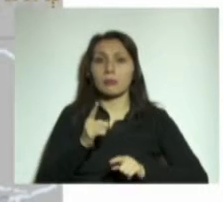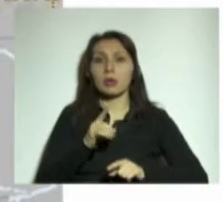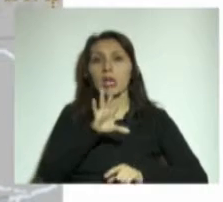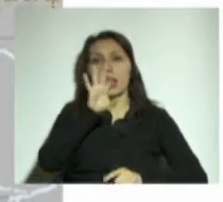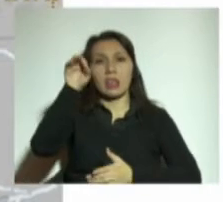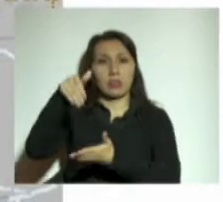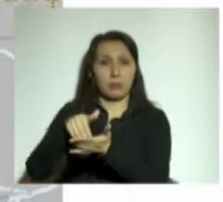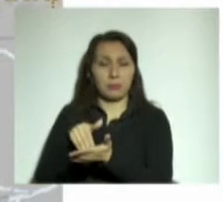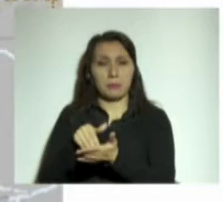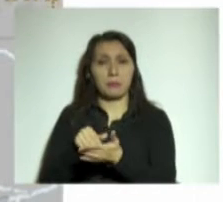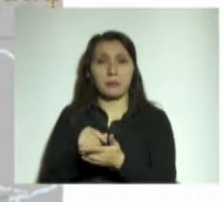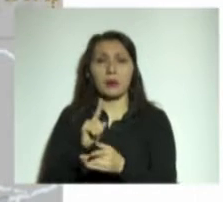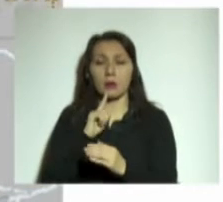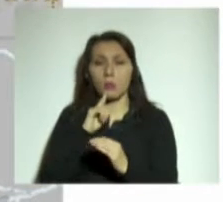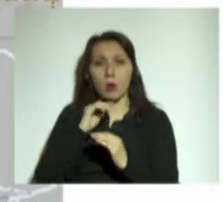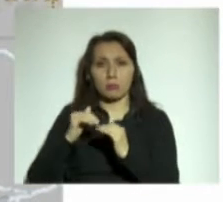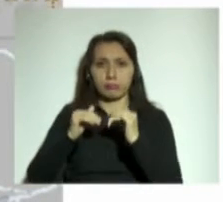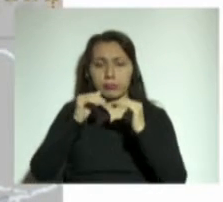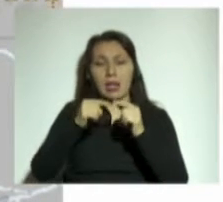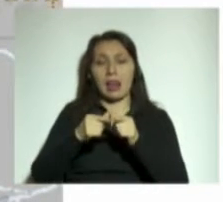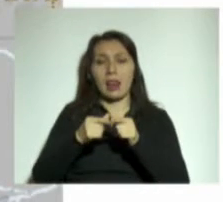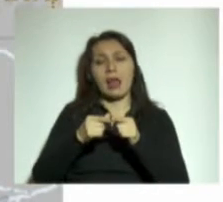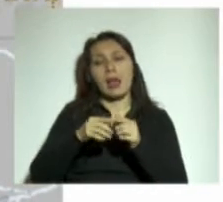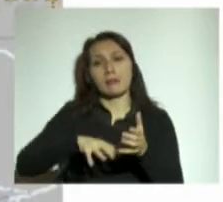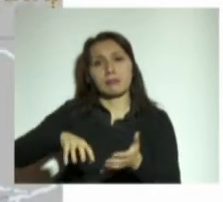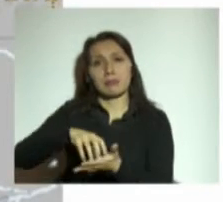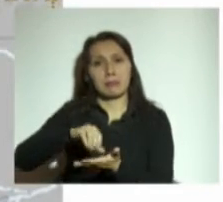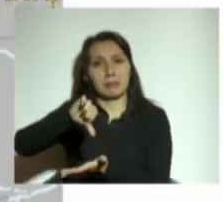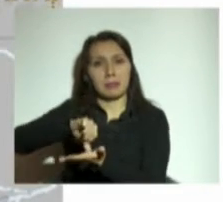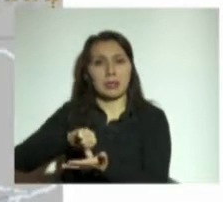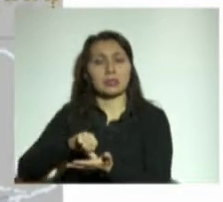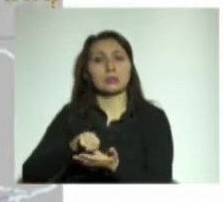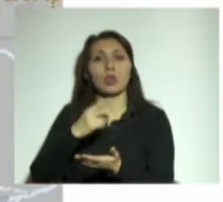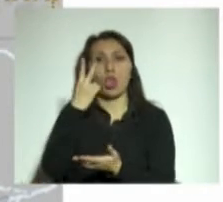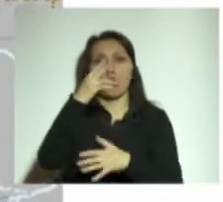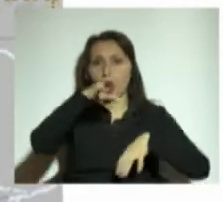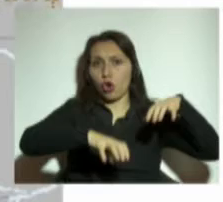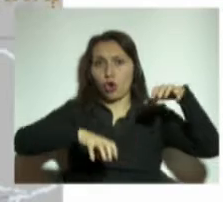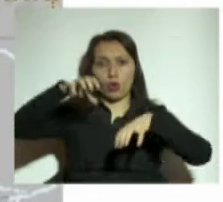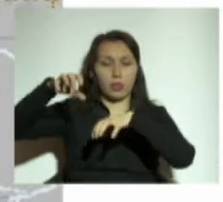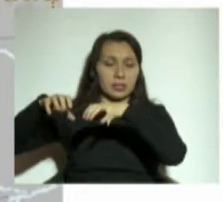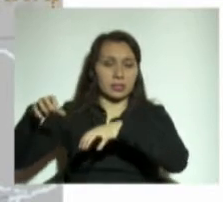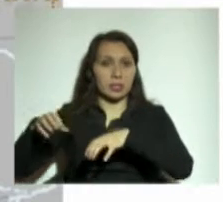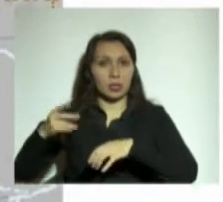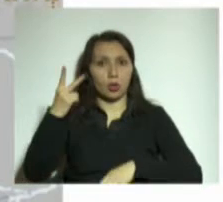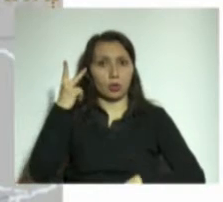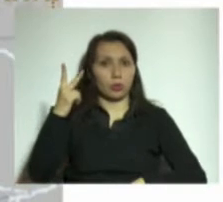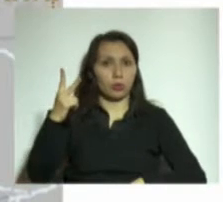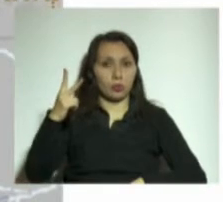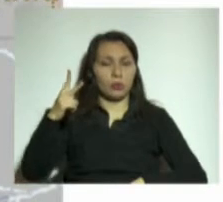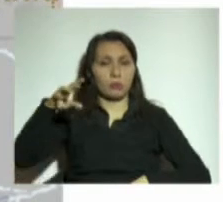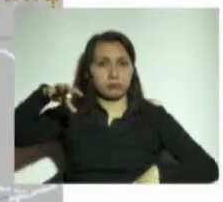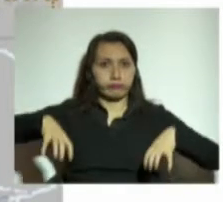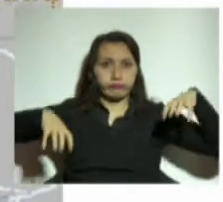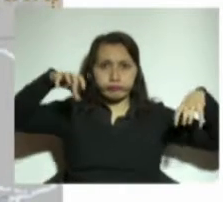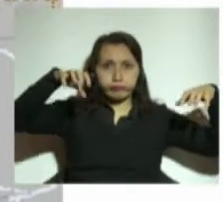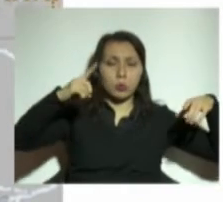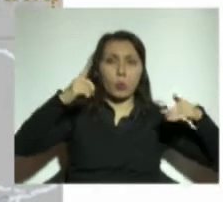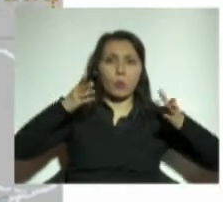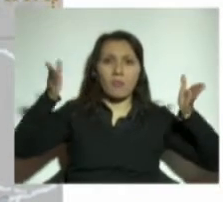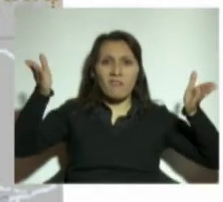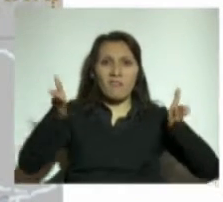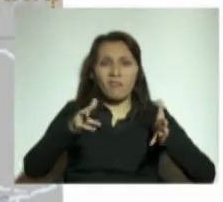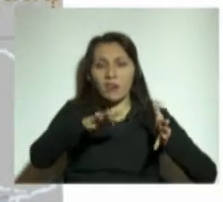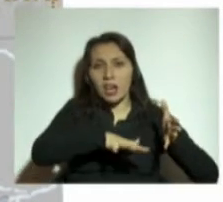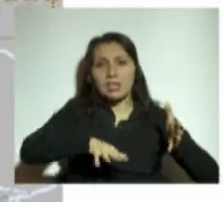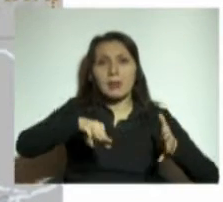1.500.000, estamos en las escalas nacionales. Tiene una estructura muy simple, tiene dos cordilleras dos cordilleras de montañas, tiene un valle central que es el